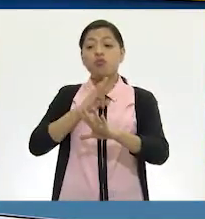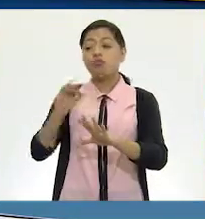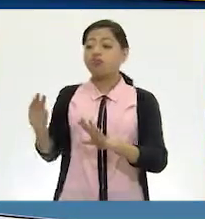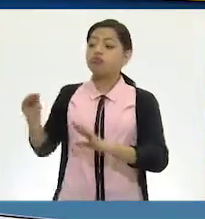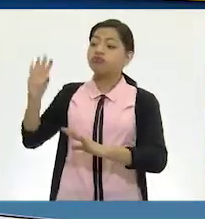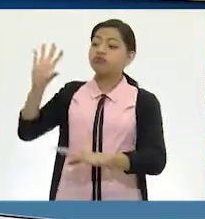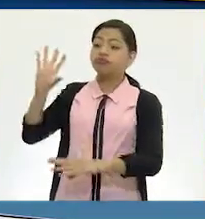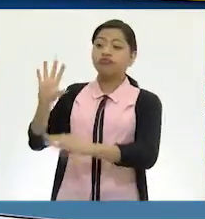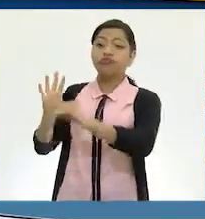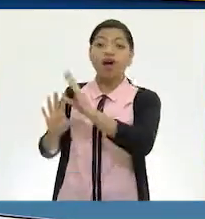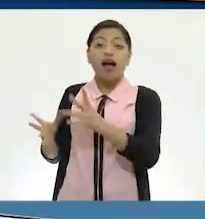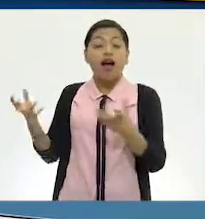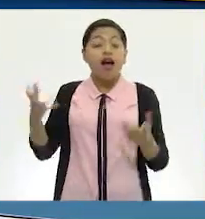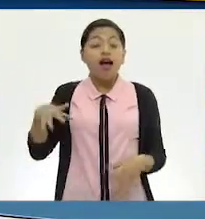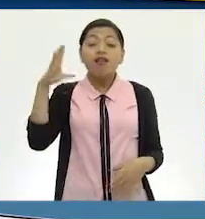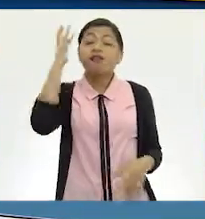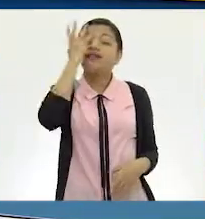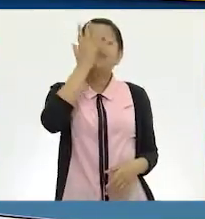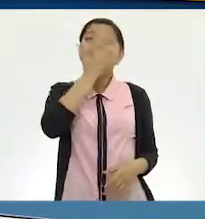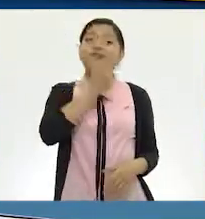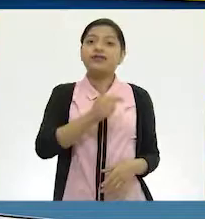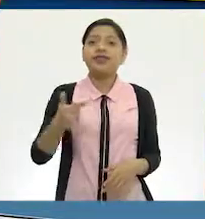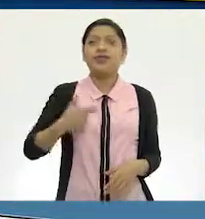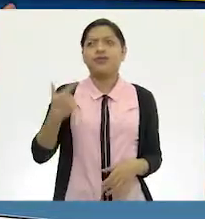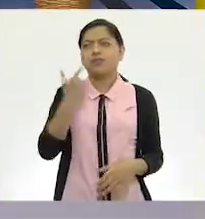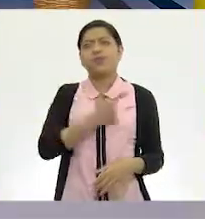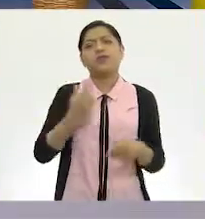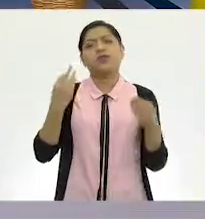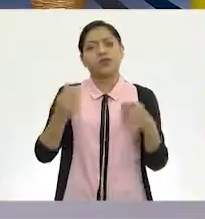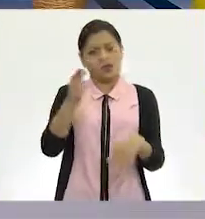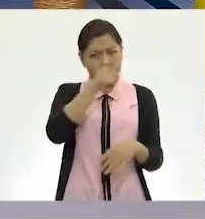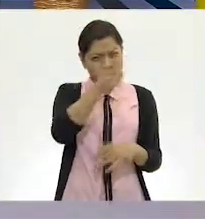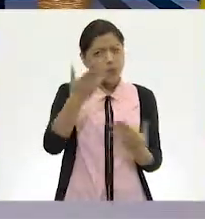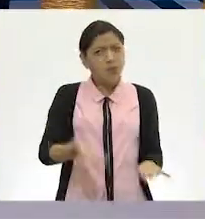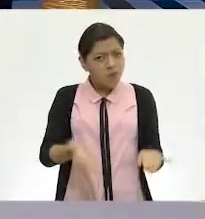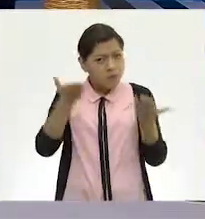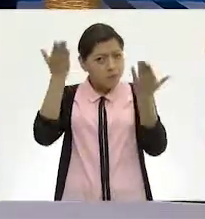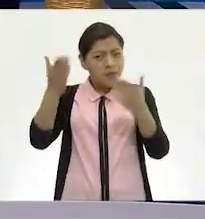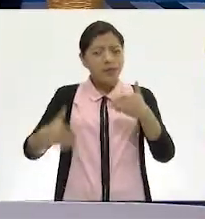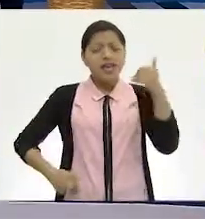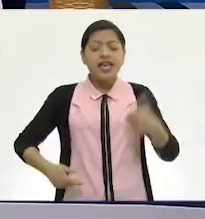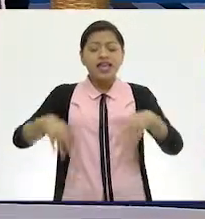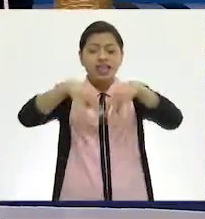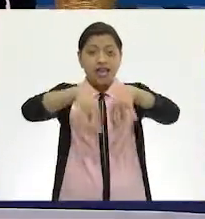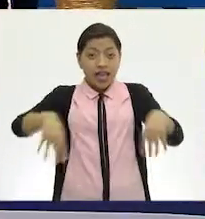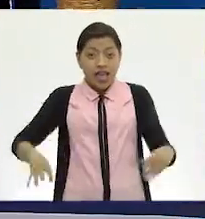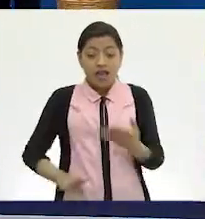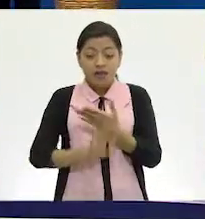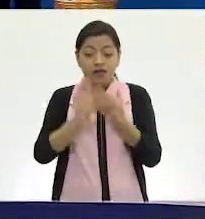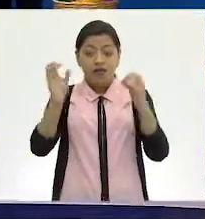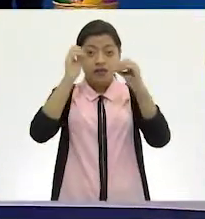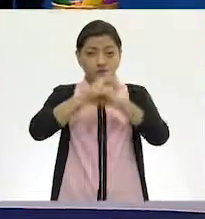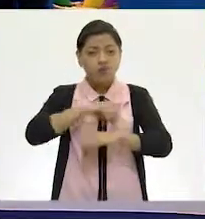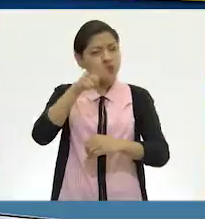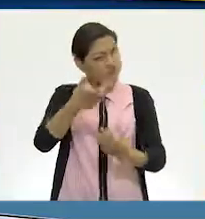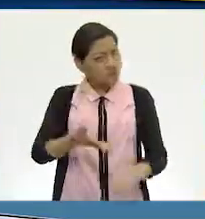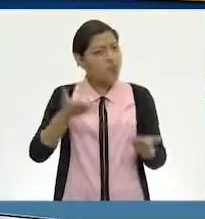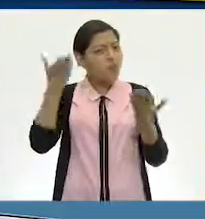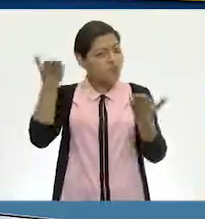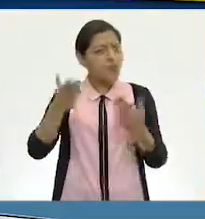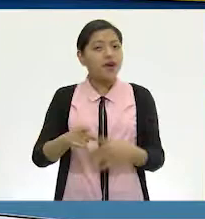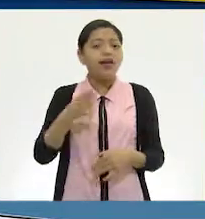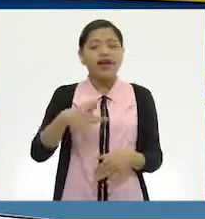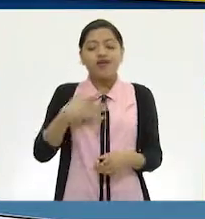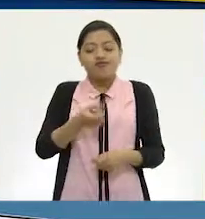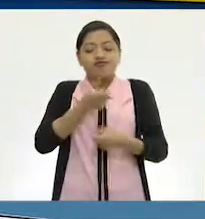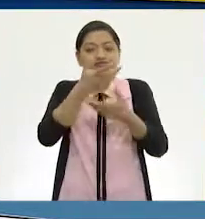imágenes oníricas muy bonitas, María. Exacto. A mí me encanta, los invitamos a que vean teatro de sombras cada vez que puedan porque además es muy poético. ¿Sí?